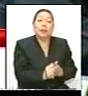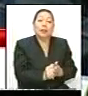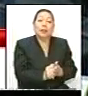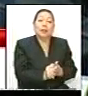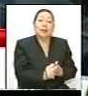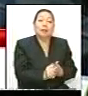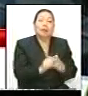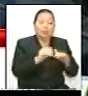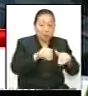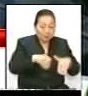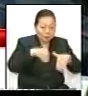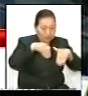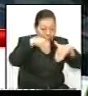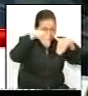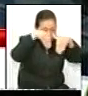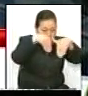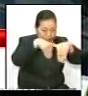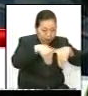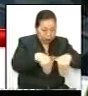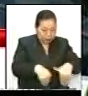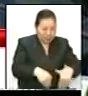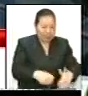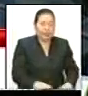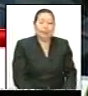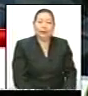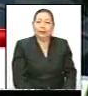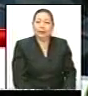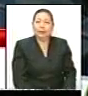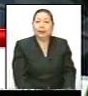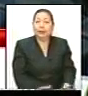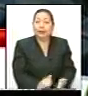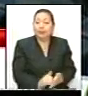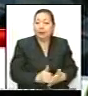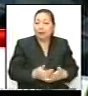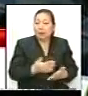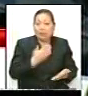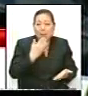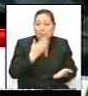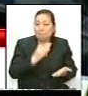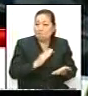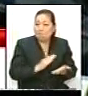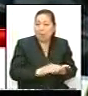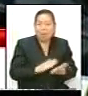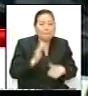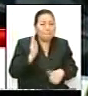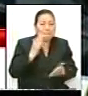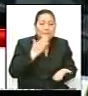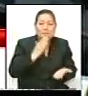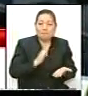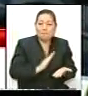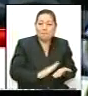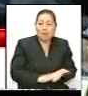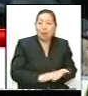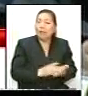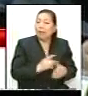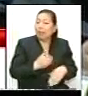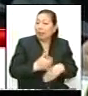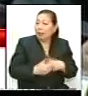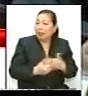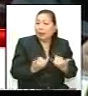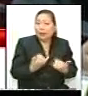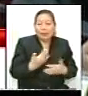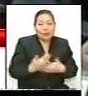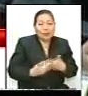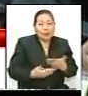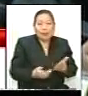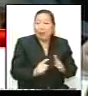de excavación, lo cual ocasionó que se siguieran cometiendo infracciones continuadas en el tiempo. Este